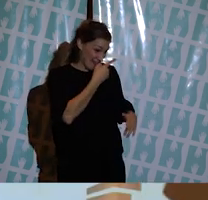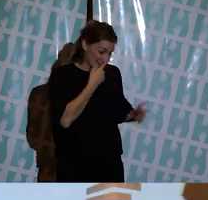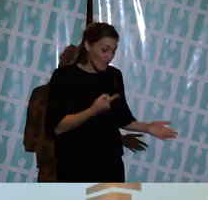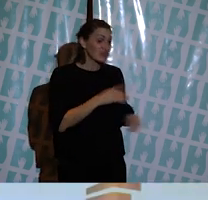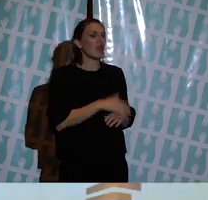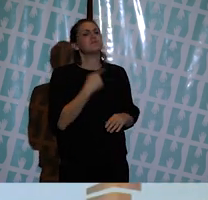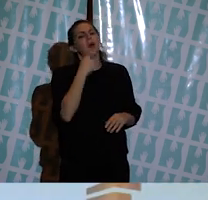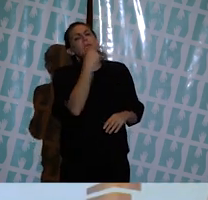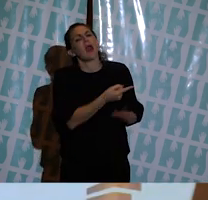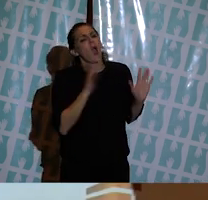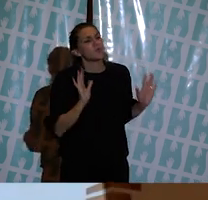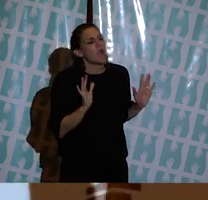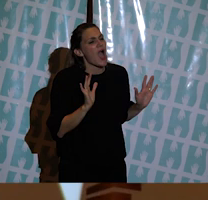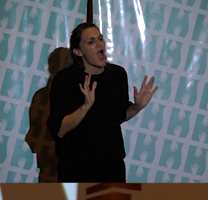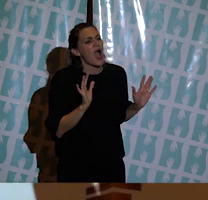consultarte